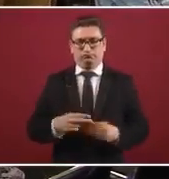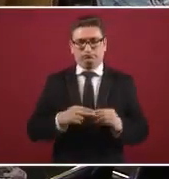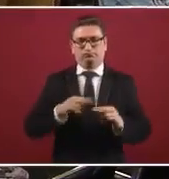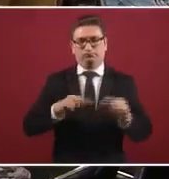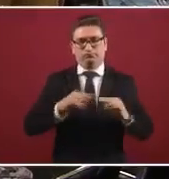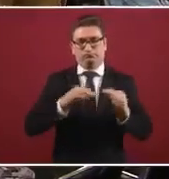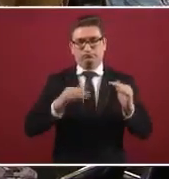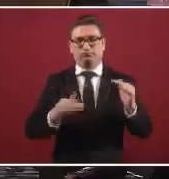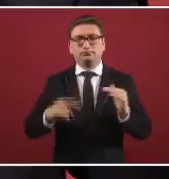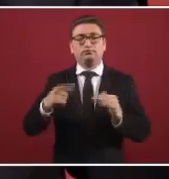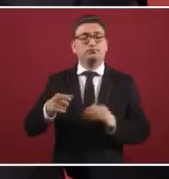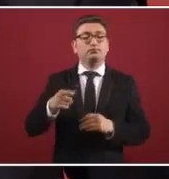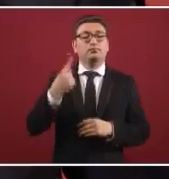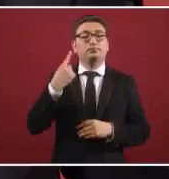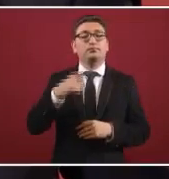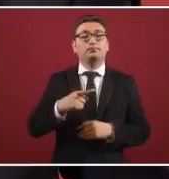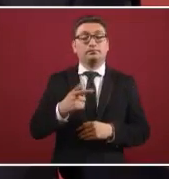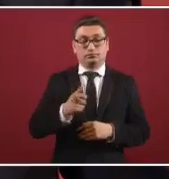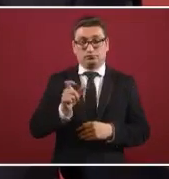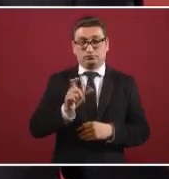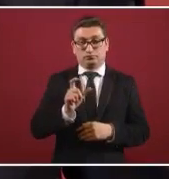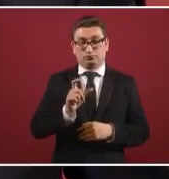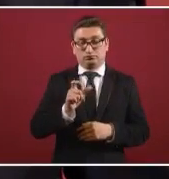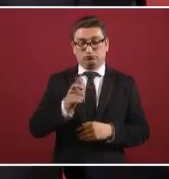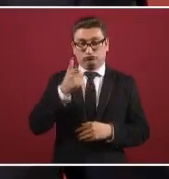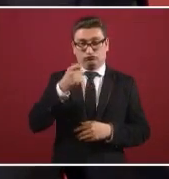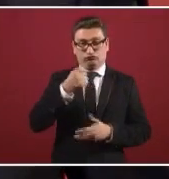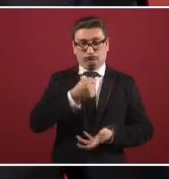para pagarle más